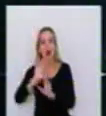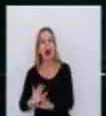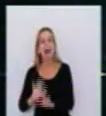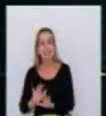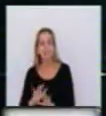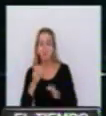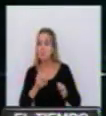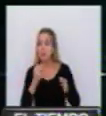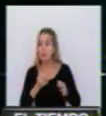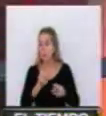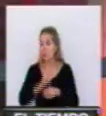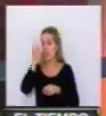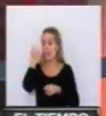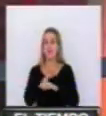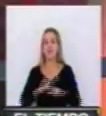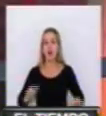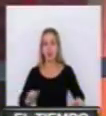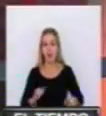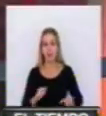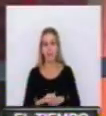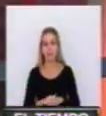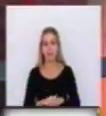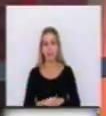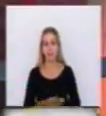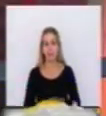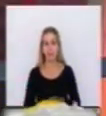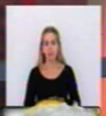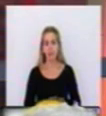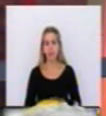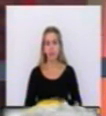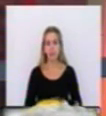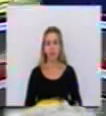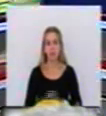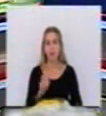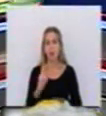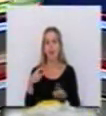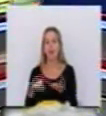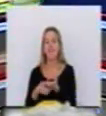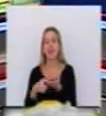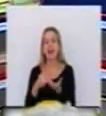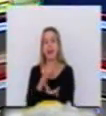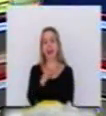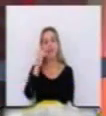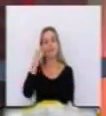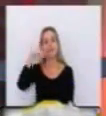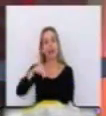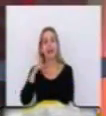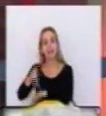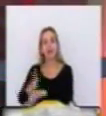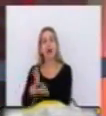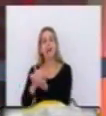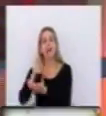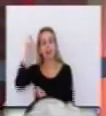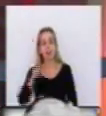la fiscal Fein y a las 4 de la mañana, sí, te dijo a vos, acá no hubo terceras personas. No hubo terceros. Nisman se encerró en el baño y se pegó un